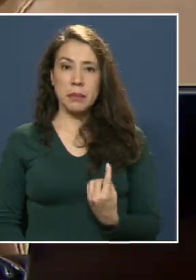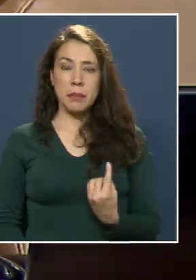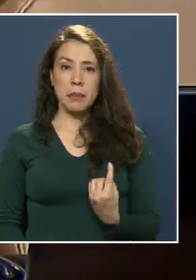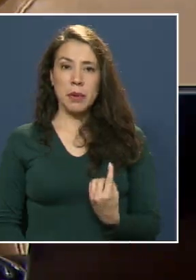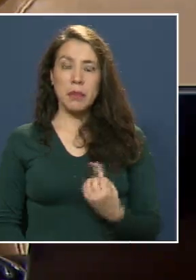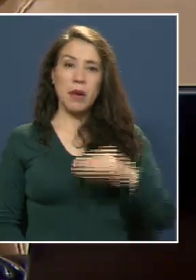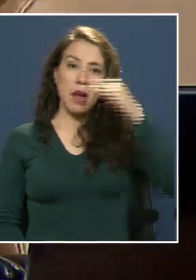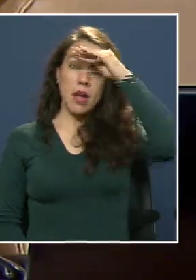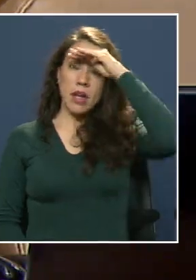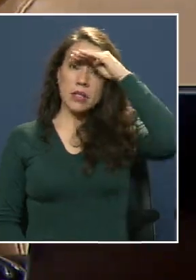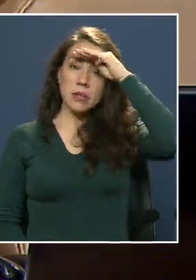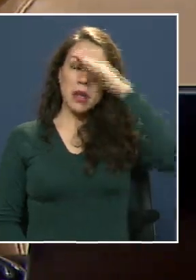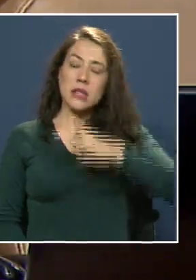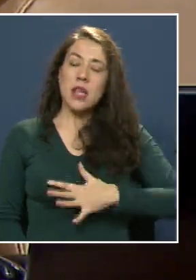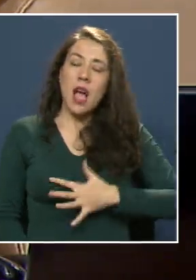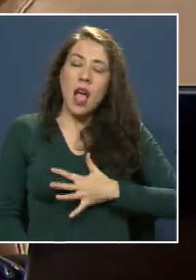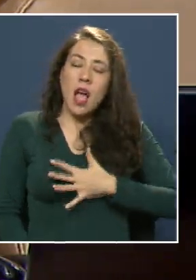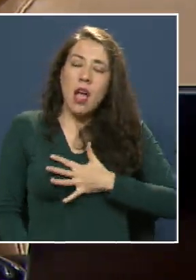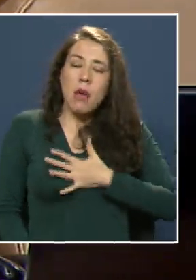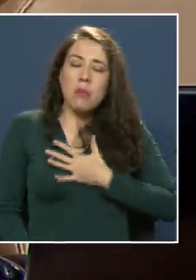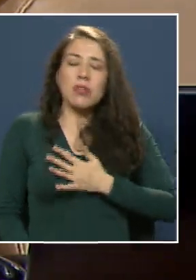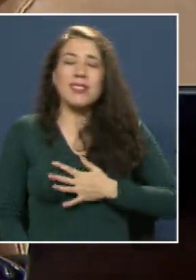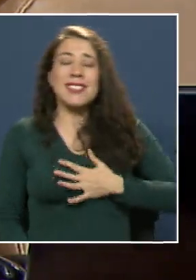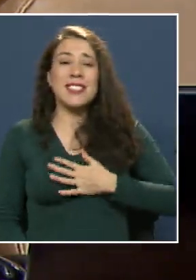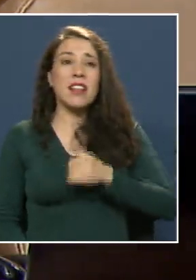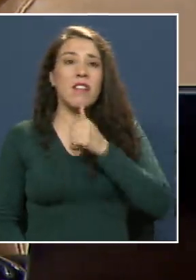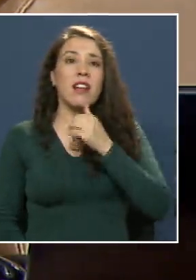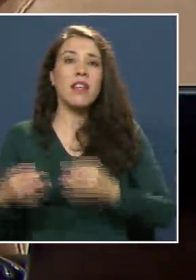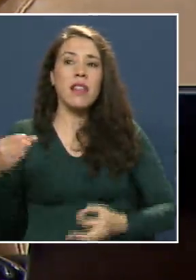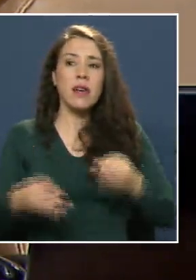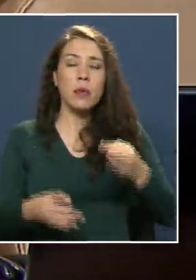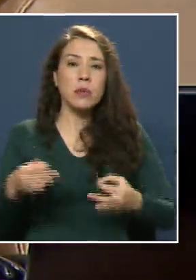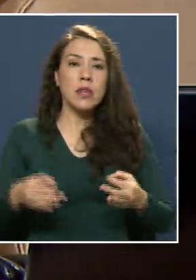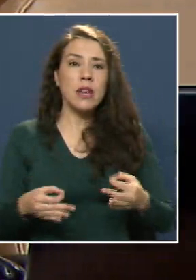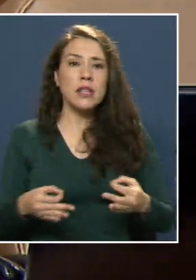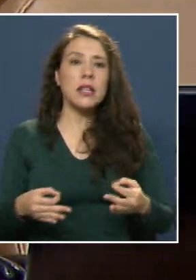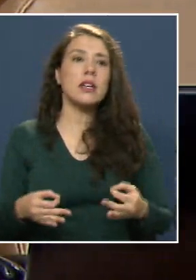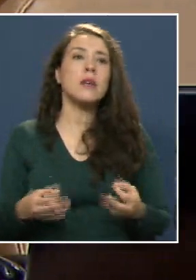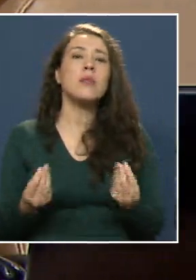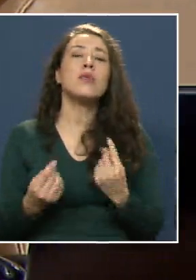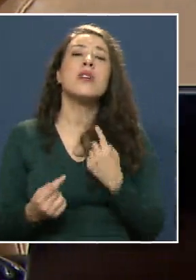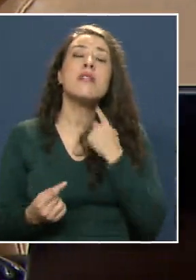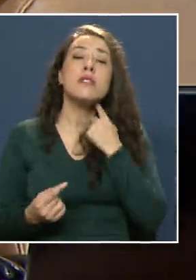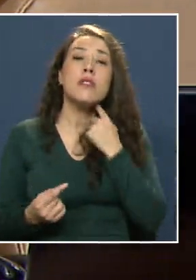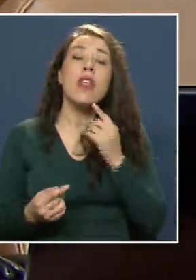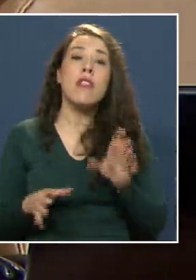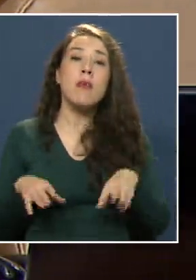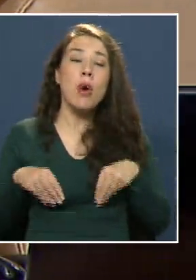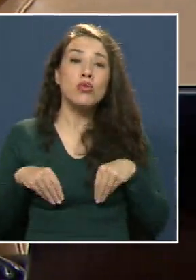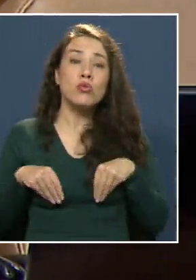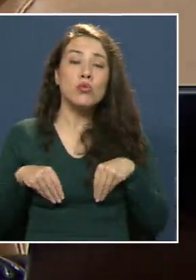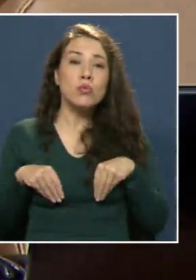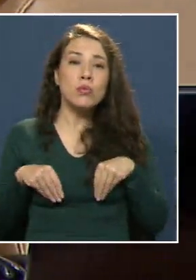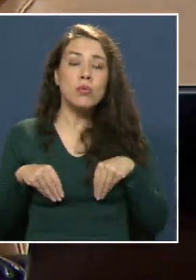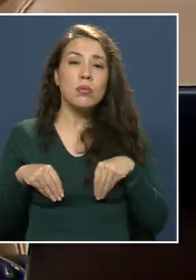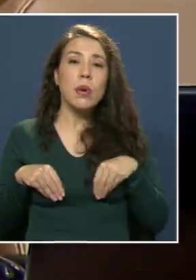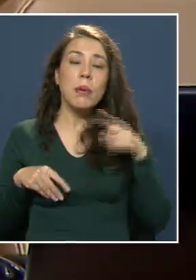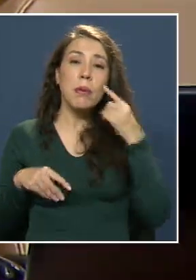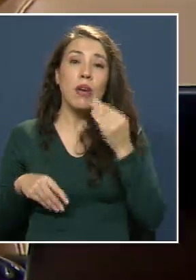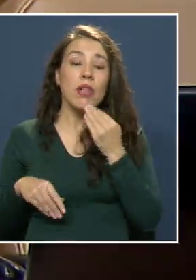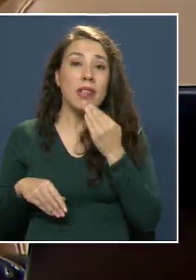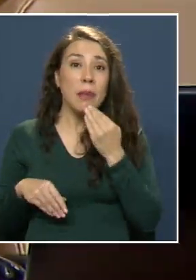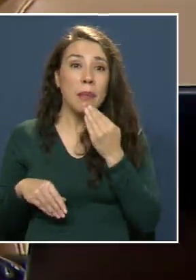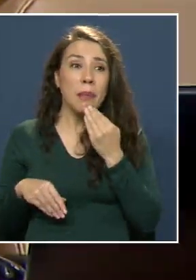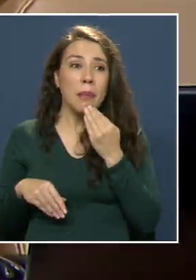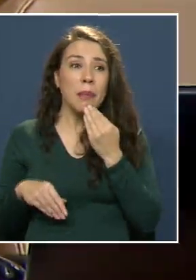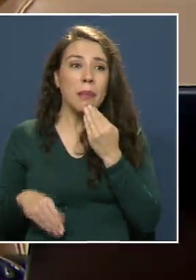las experiencias, las emociones, la sensación de impunidad que muchas víctimas han sufrido, de la cual nos tenemos que hacer cargo. Pero al mismo tiempo